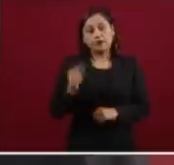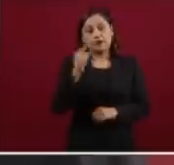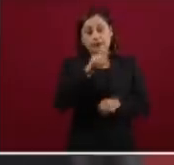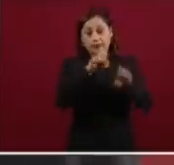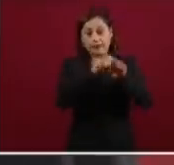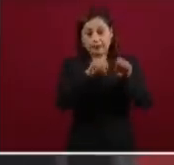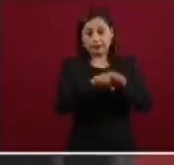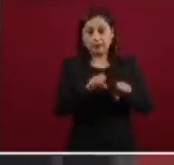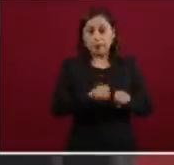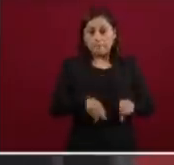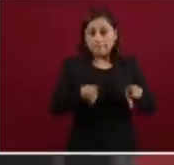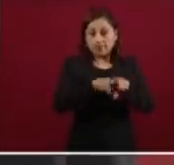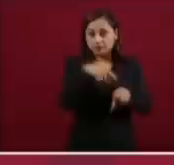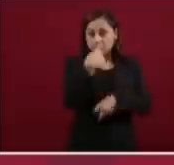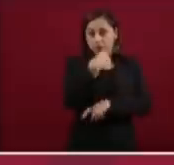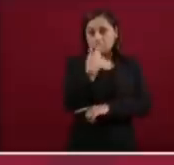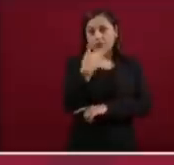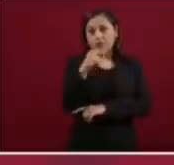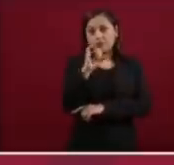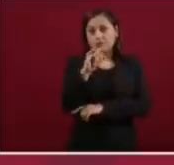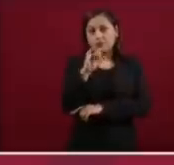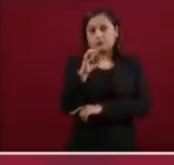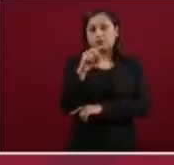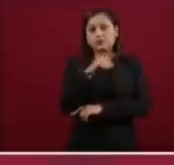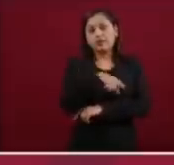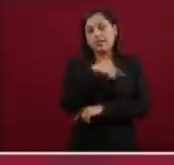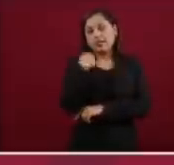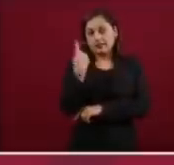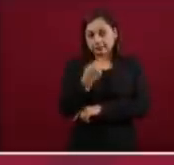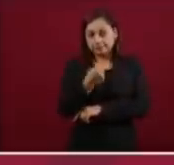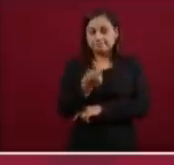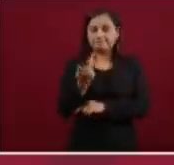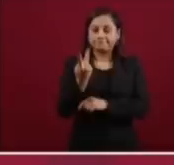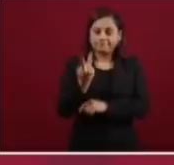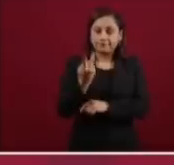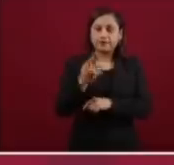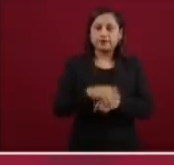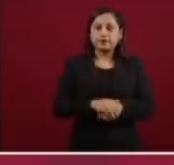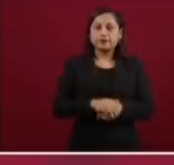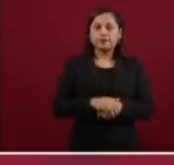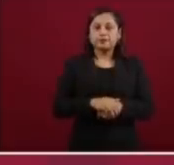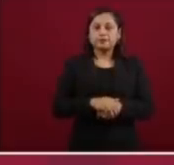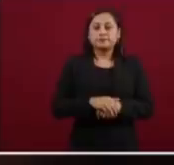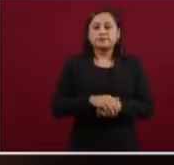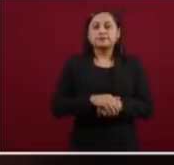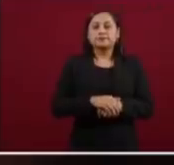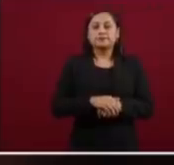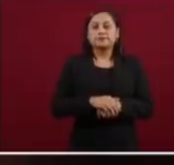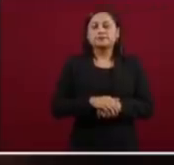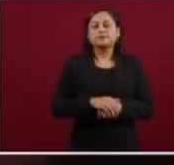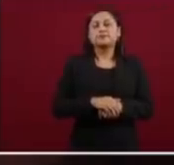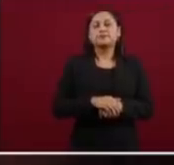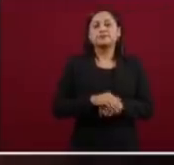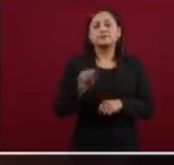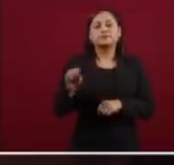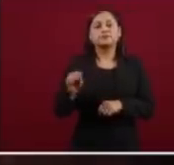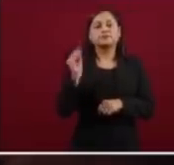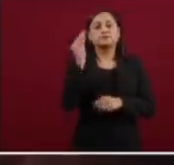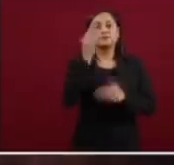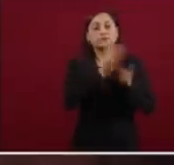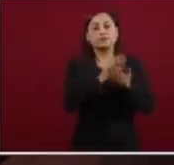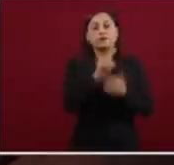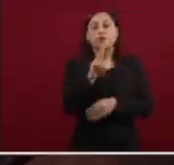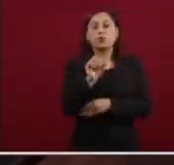dos y se van a washington y washington